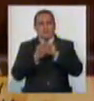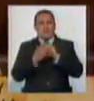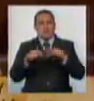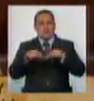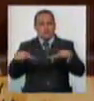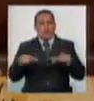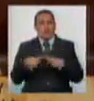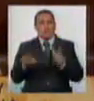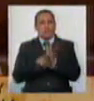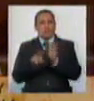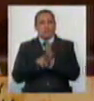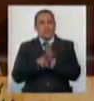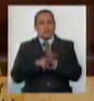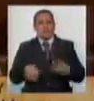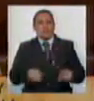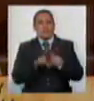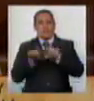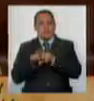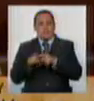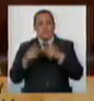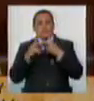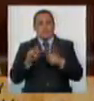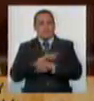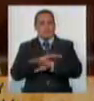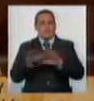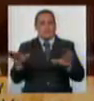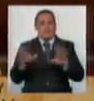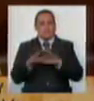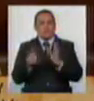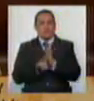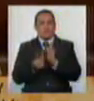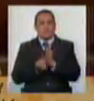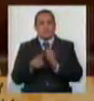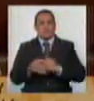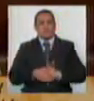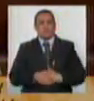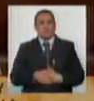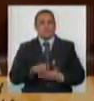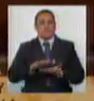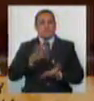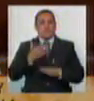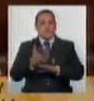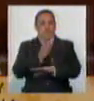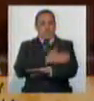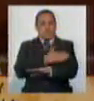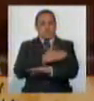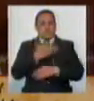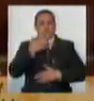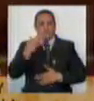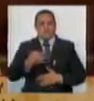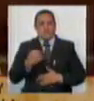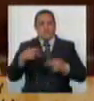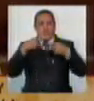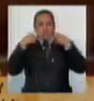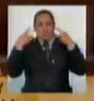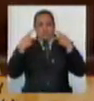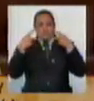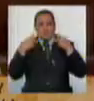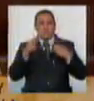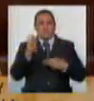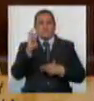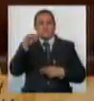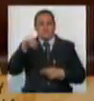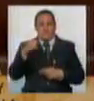cultivos voluntaria y su erradicación voluntaria. Más temprano que tarde, el Braen será